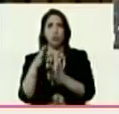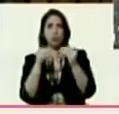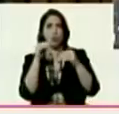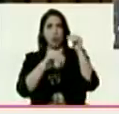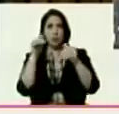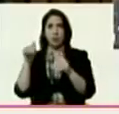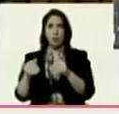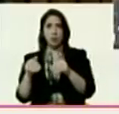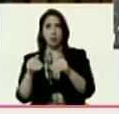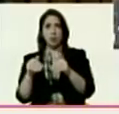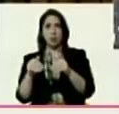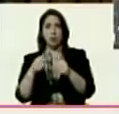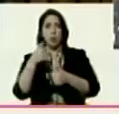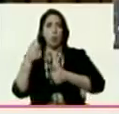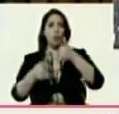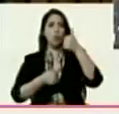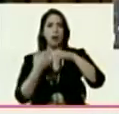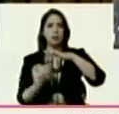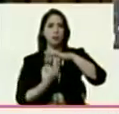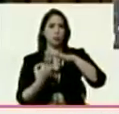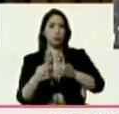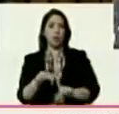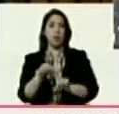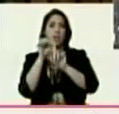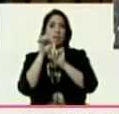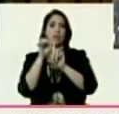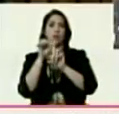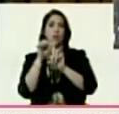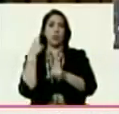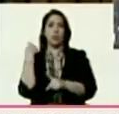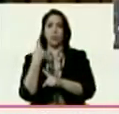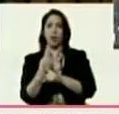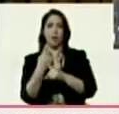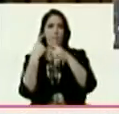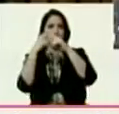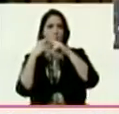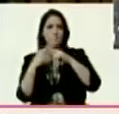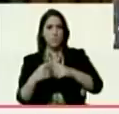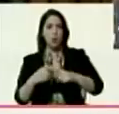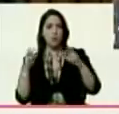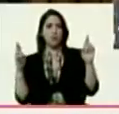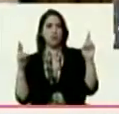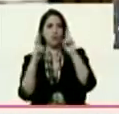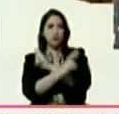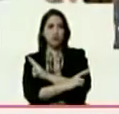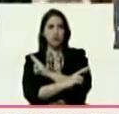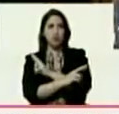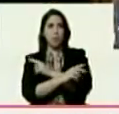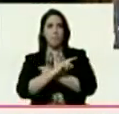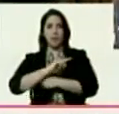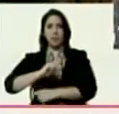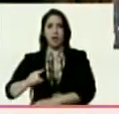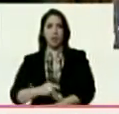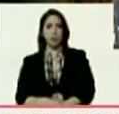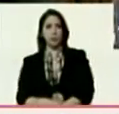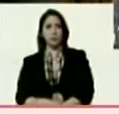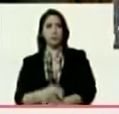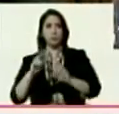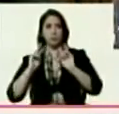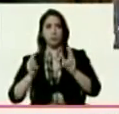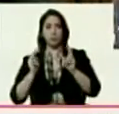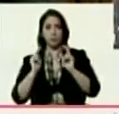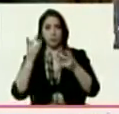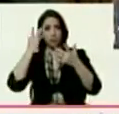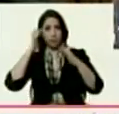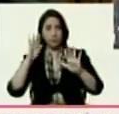circunscripción por la cual fueron elegidos y elegidas, y estarán sometidos y sometidas al referéndum revocatorio del mandato en los términos previstos en